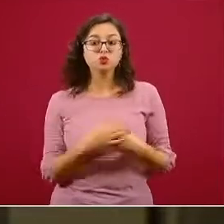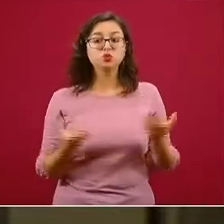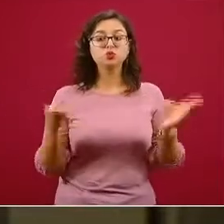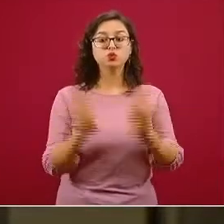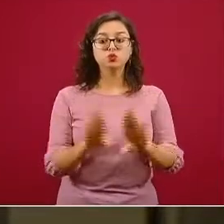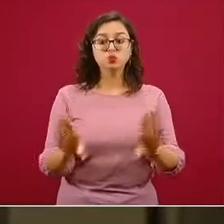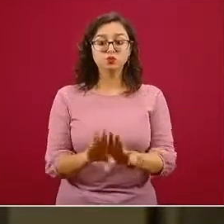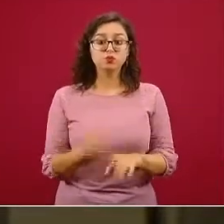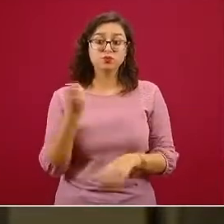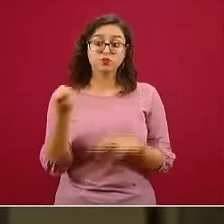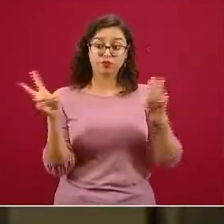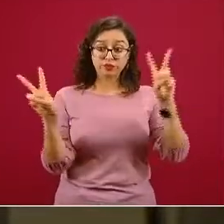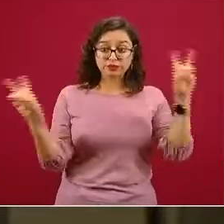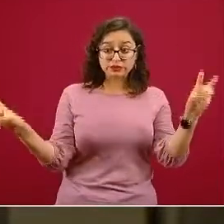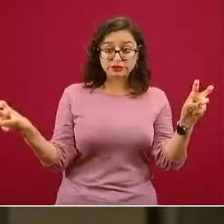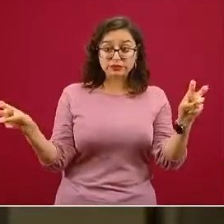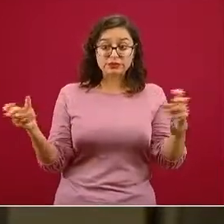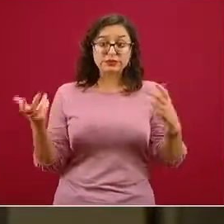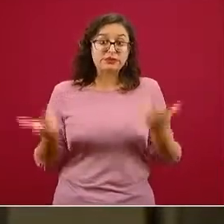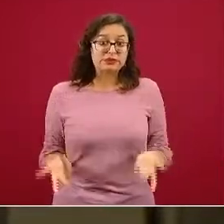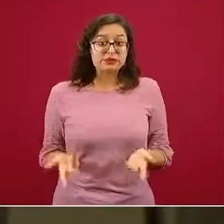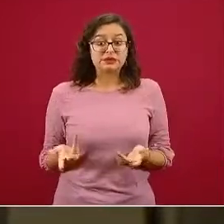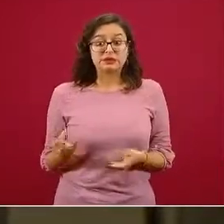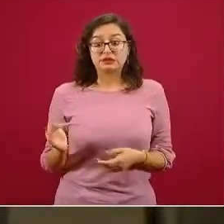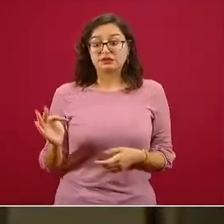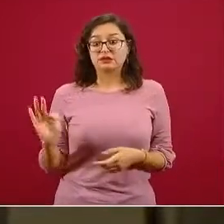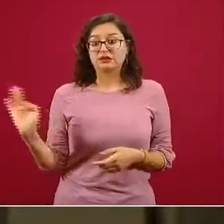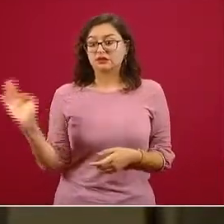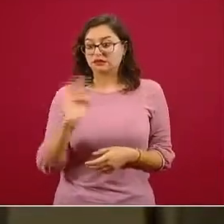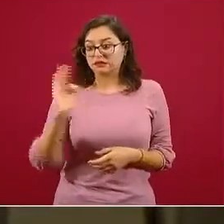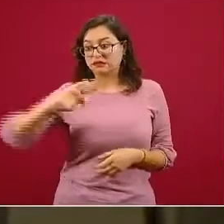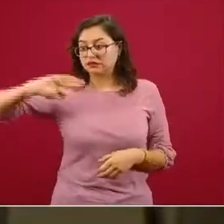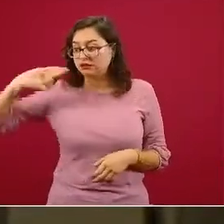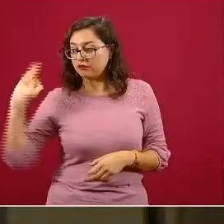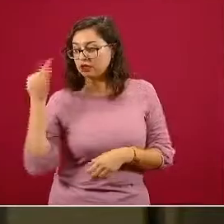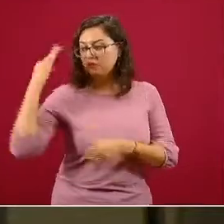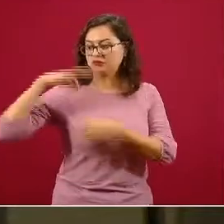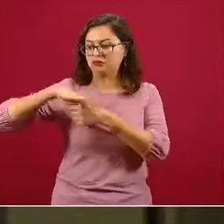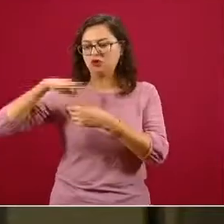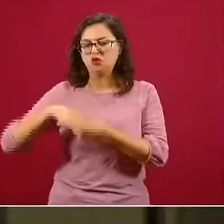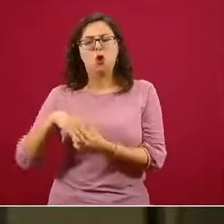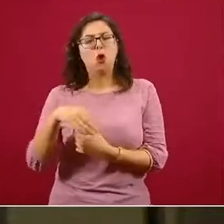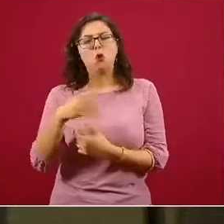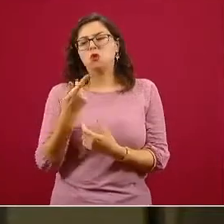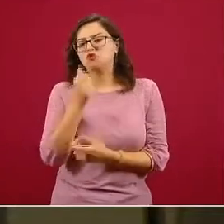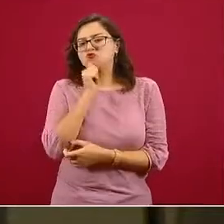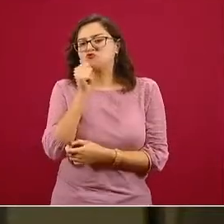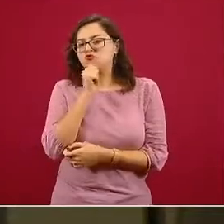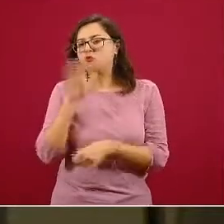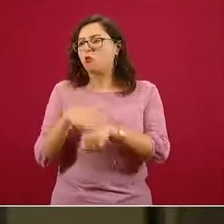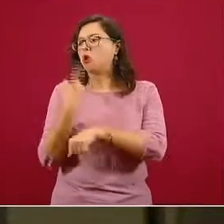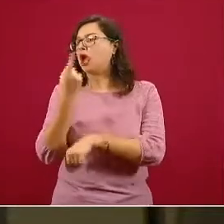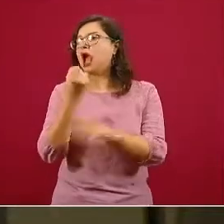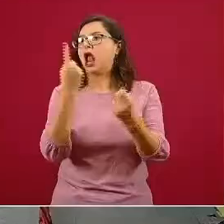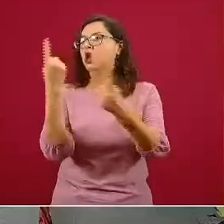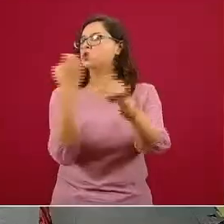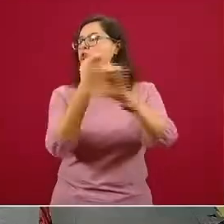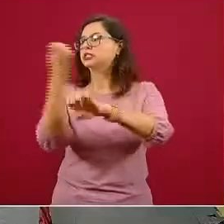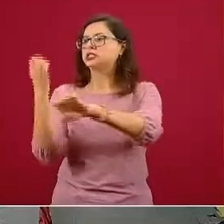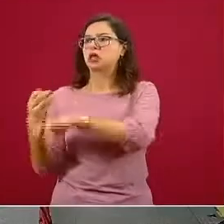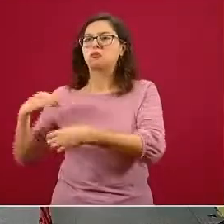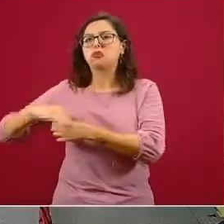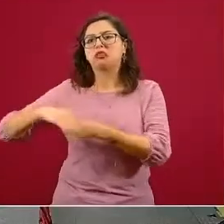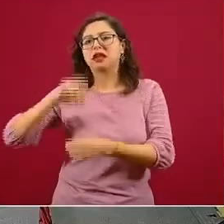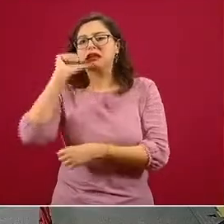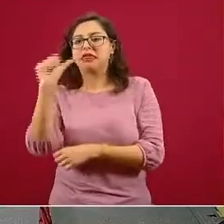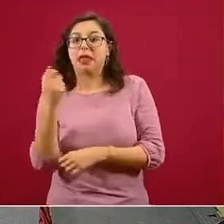Es un tema que, por ejemplo, quizás las elecciones concurrentes federales no interesan tanto en estados donde no se eligen gobernadores, pero en estados como el